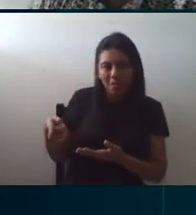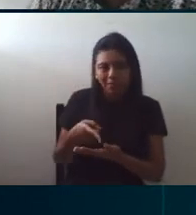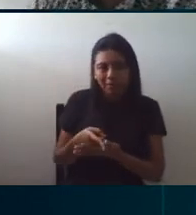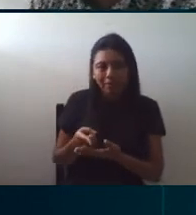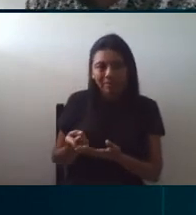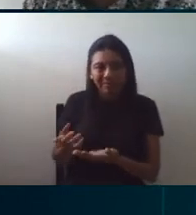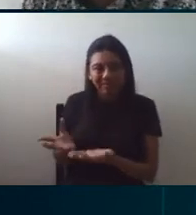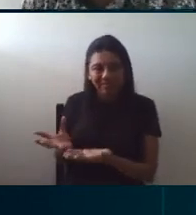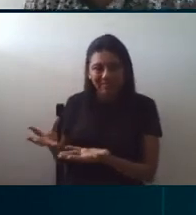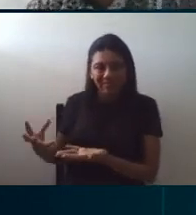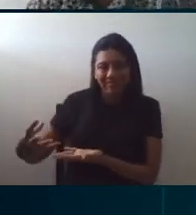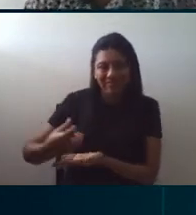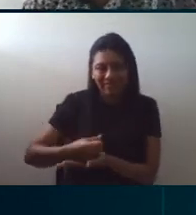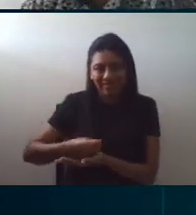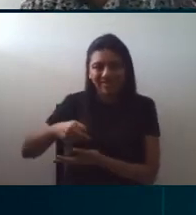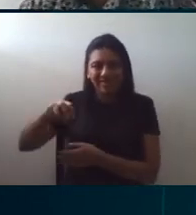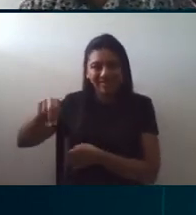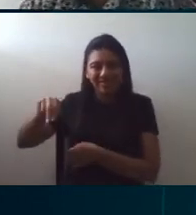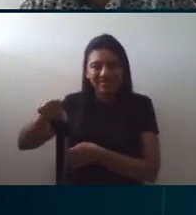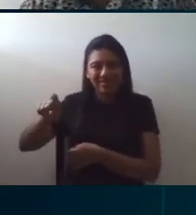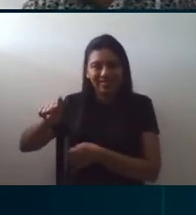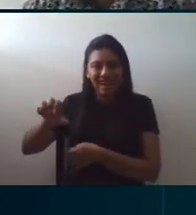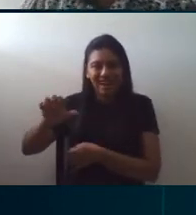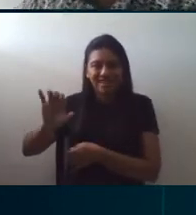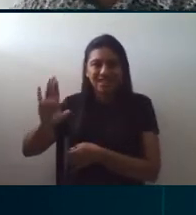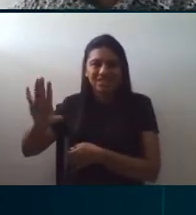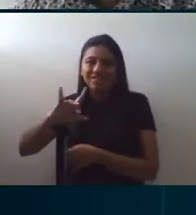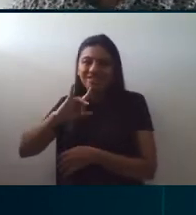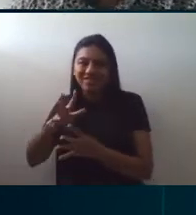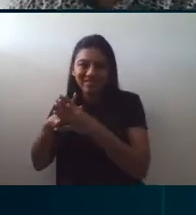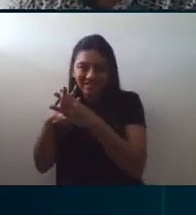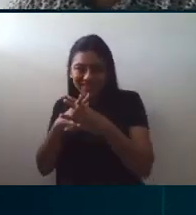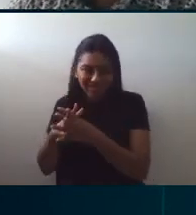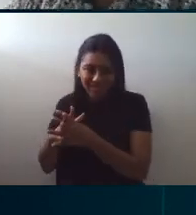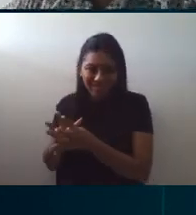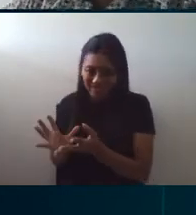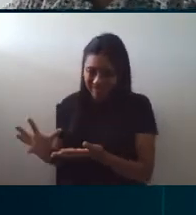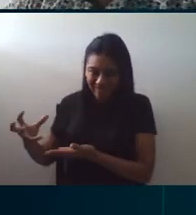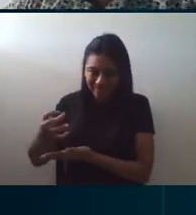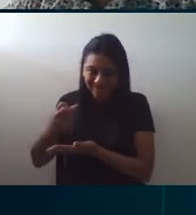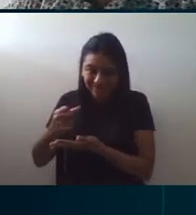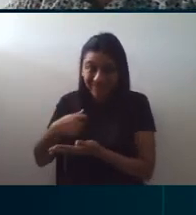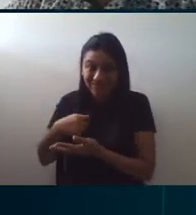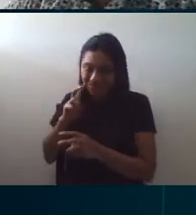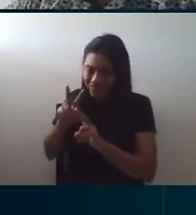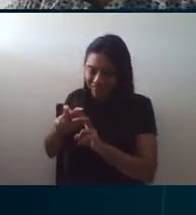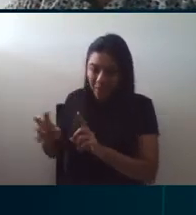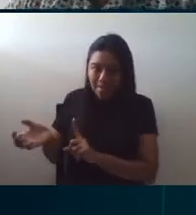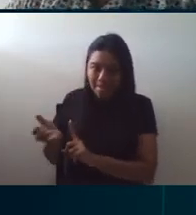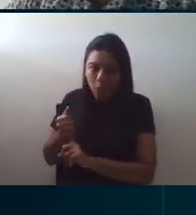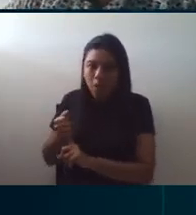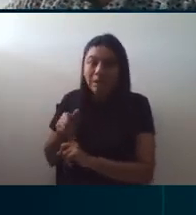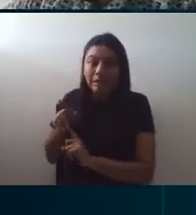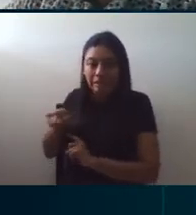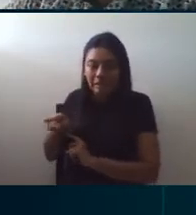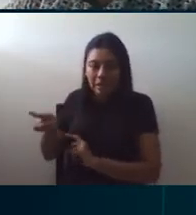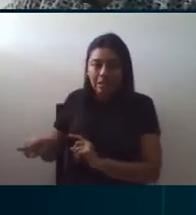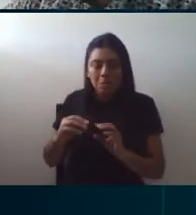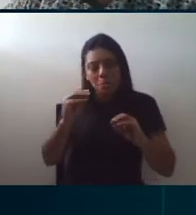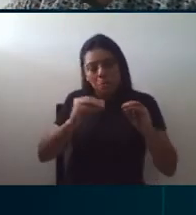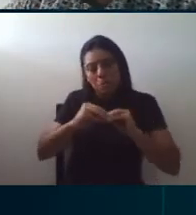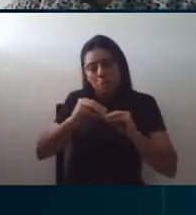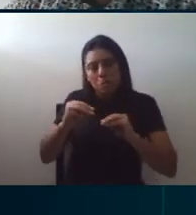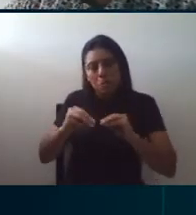la red entrenada que él me pudo entregar en MATLAB, como les dije, que fue el ambiente de programación que usé. Y lo que me entregó fue lo siguiente. Él me dijo, vea, cuando